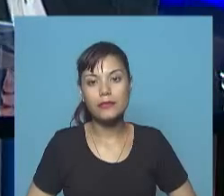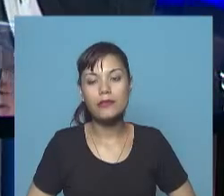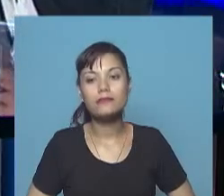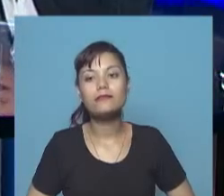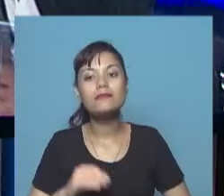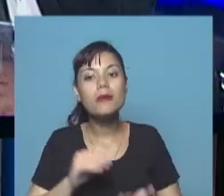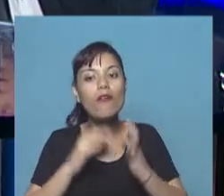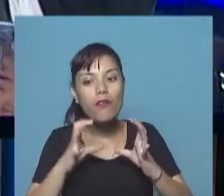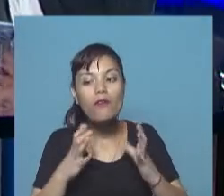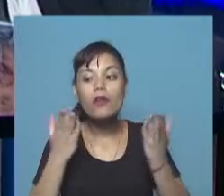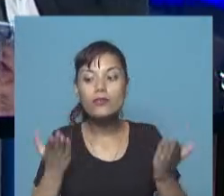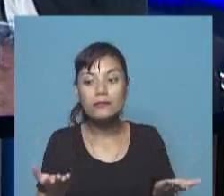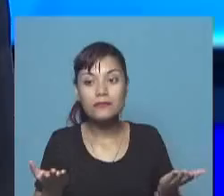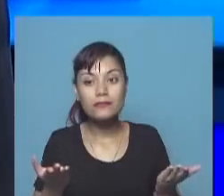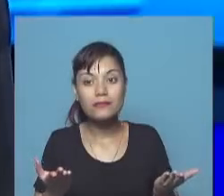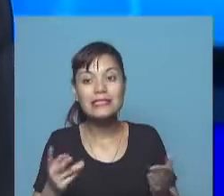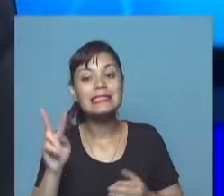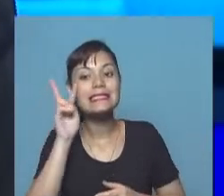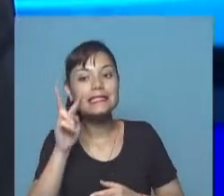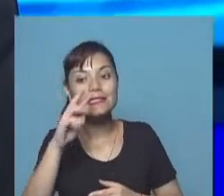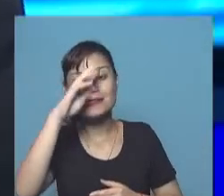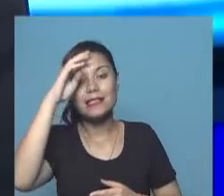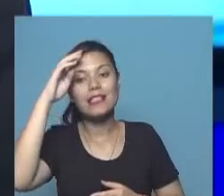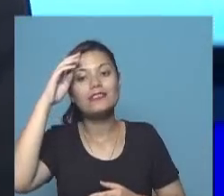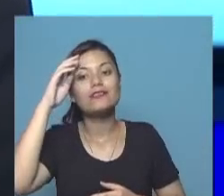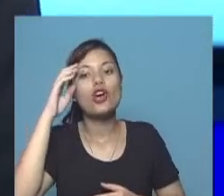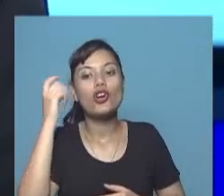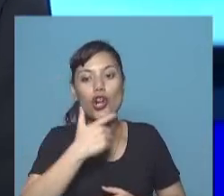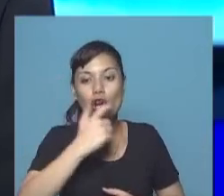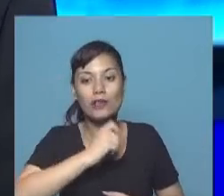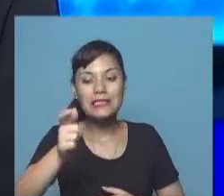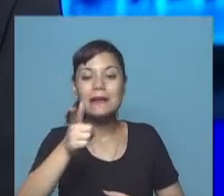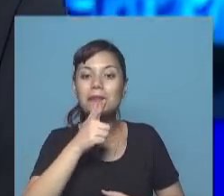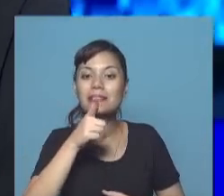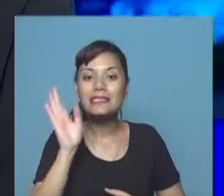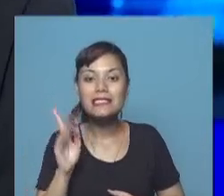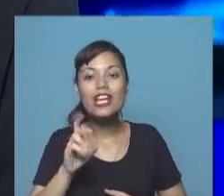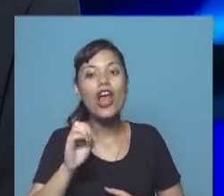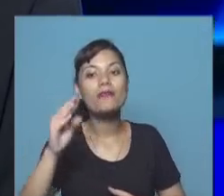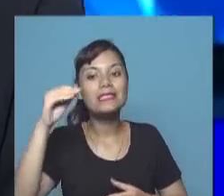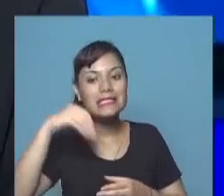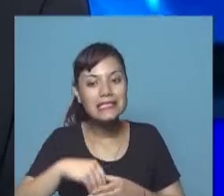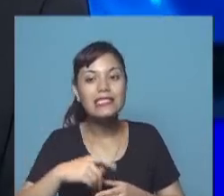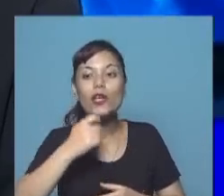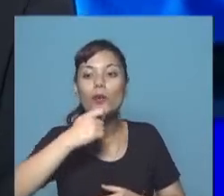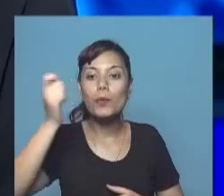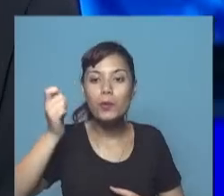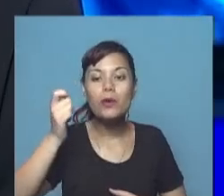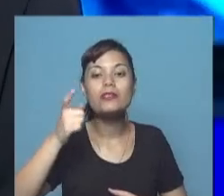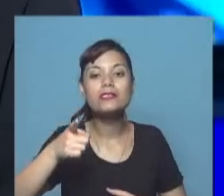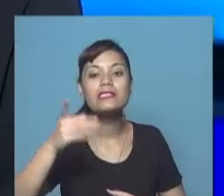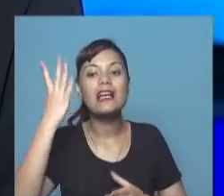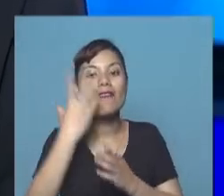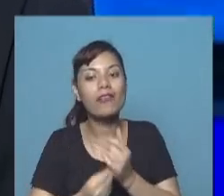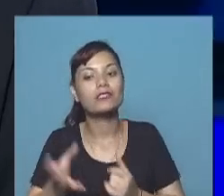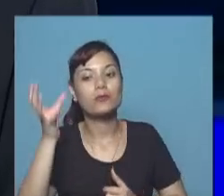Seguimos hablando de fútbol y en este caso en la mira, con una roja que me parece que cae sobre su nombre, el árbitro. Sí. El árbitro que se